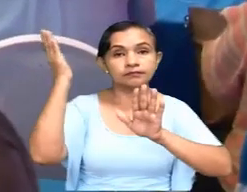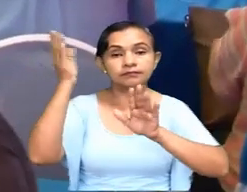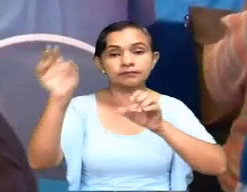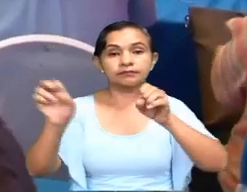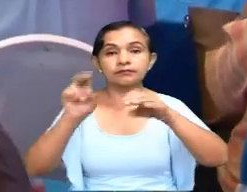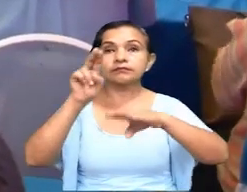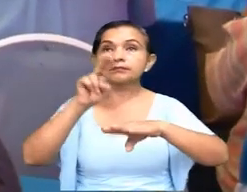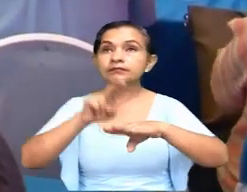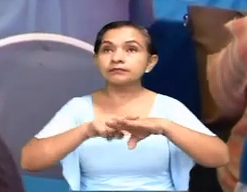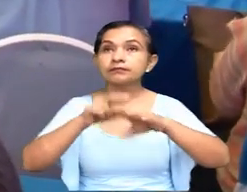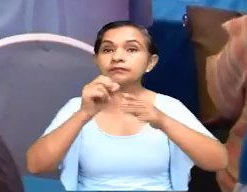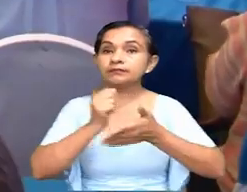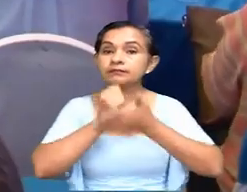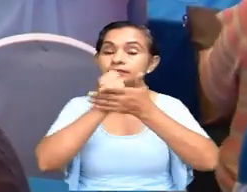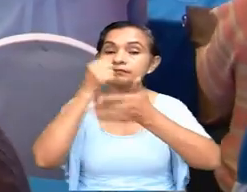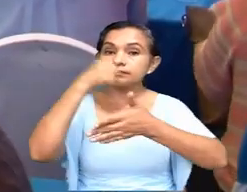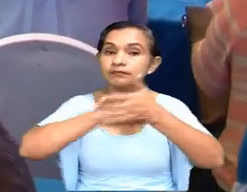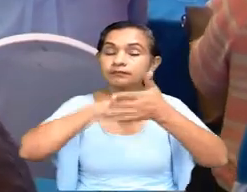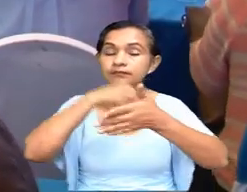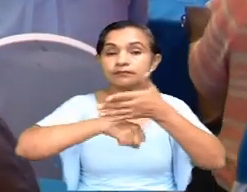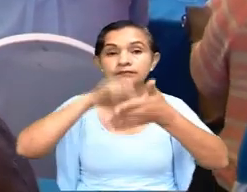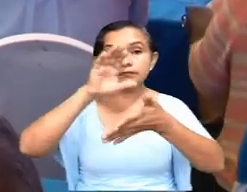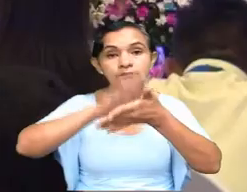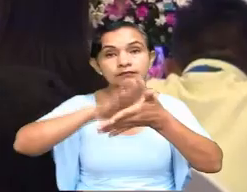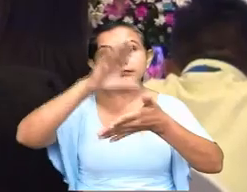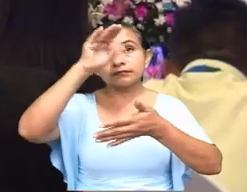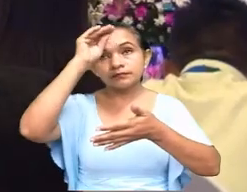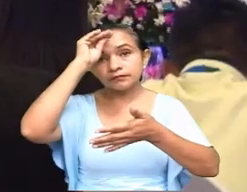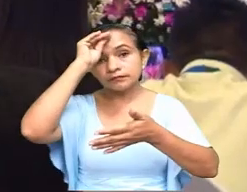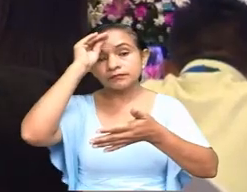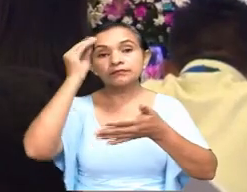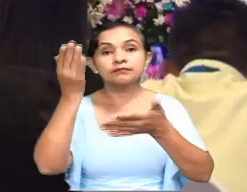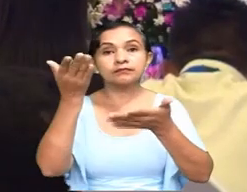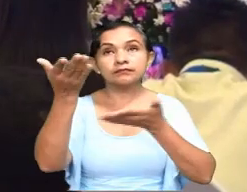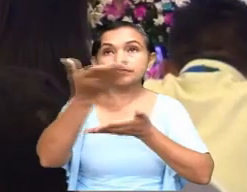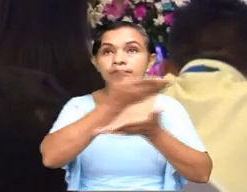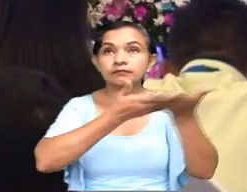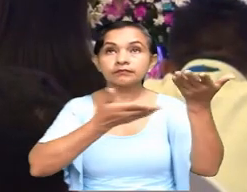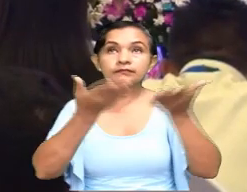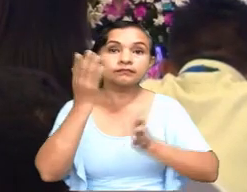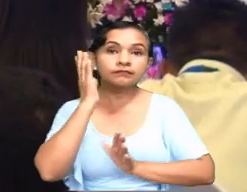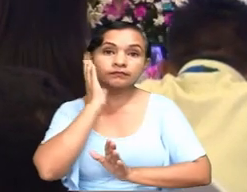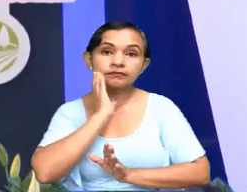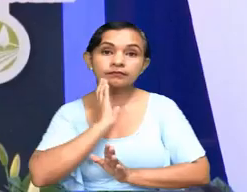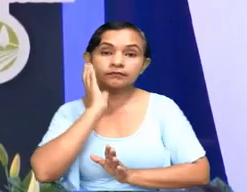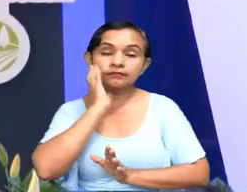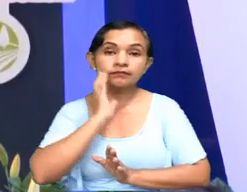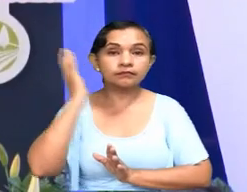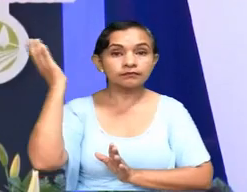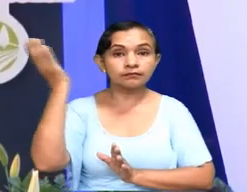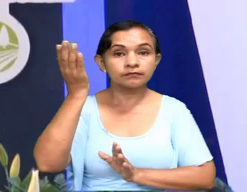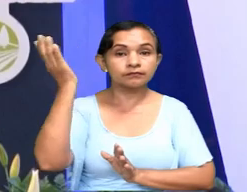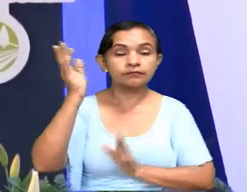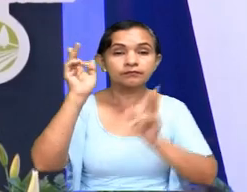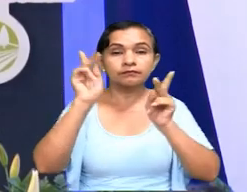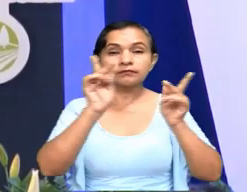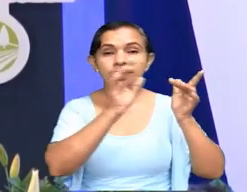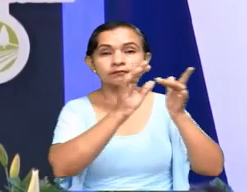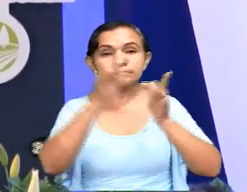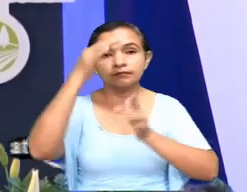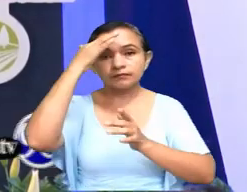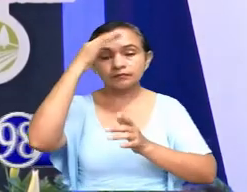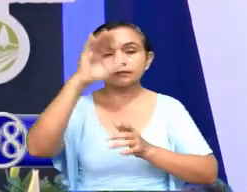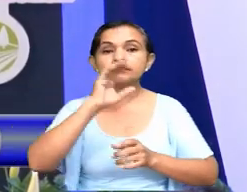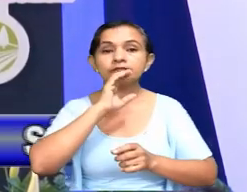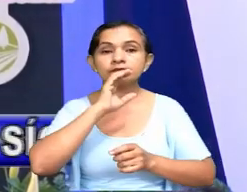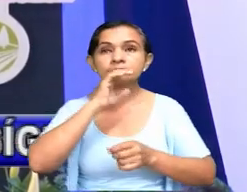que permitirá fortalecer sus conocimientos a través de intercambio de experiencia y charlas de especialistas de México, Cuba